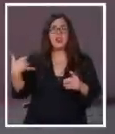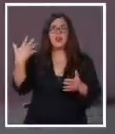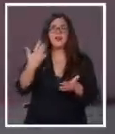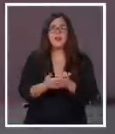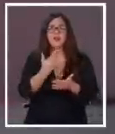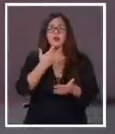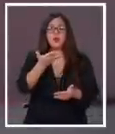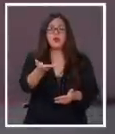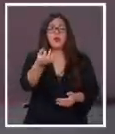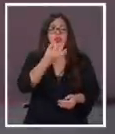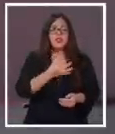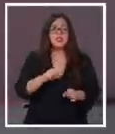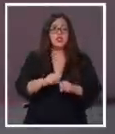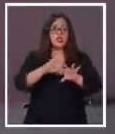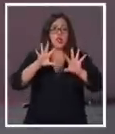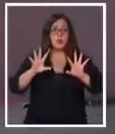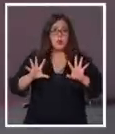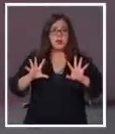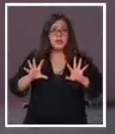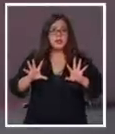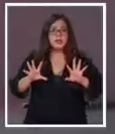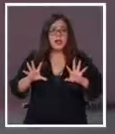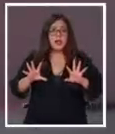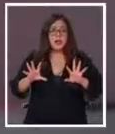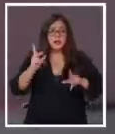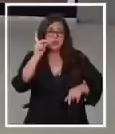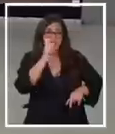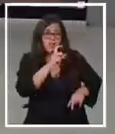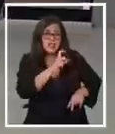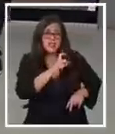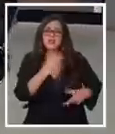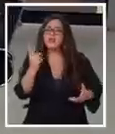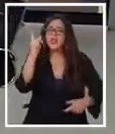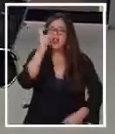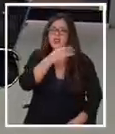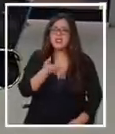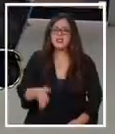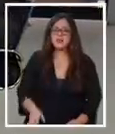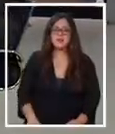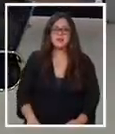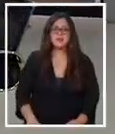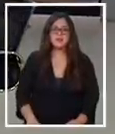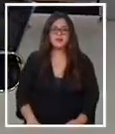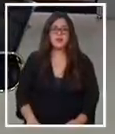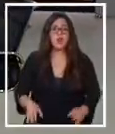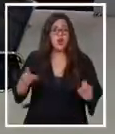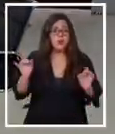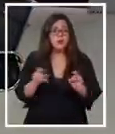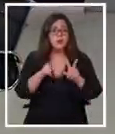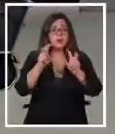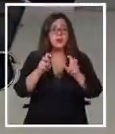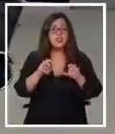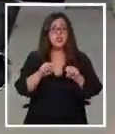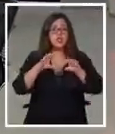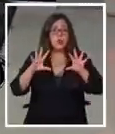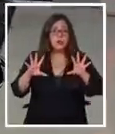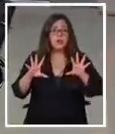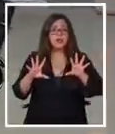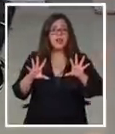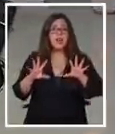dice no ha sido una sorpresa que ha sido difícil o que es difícil gobernar ahora tal vez la sorpresa es que era tan